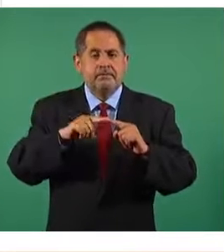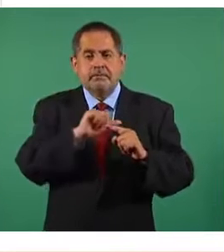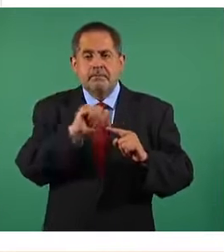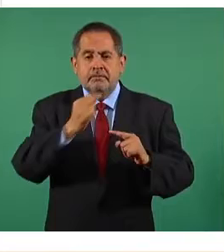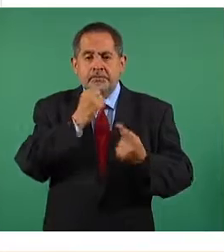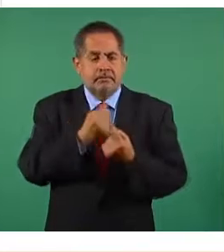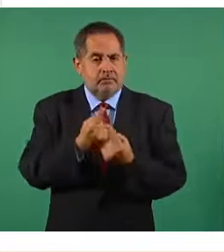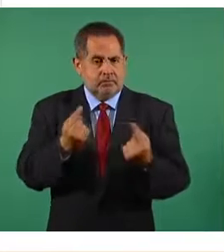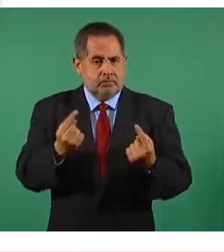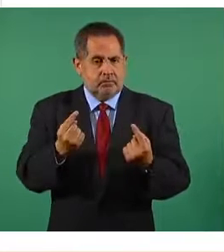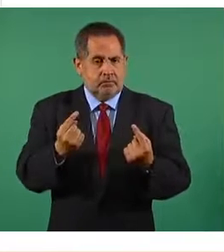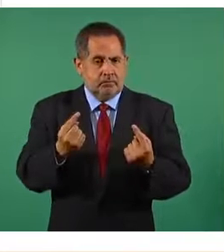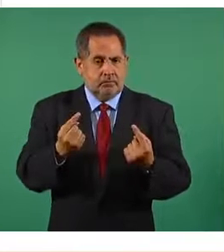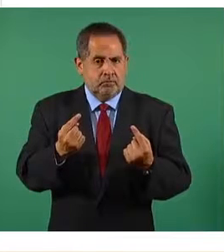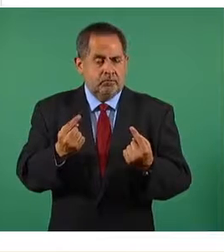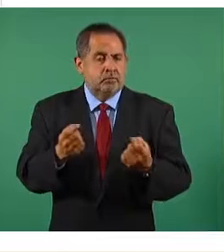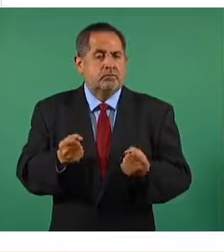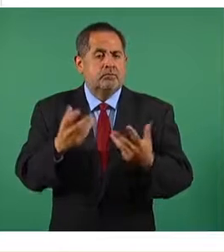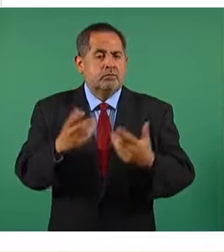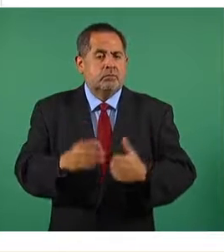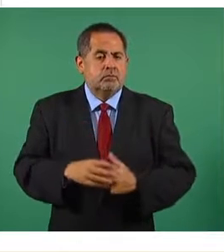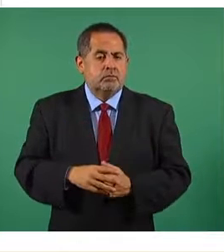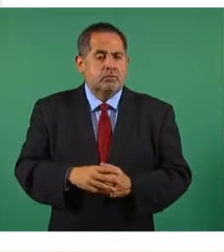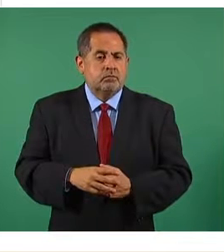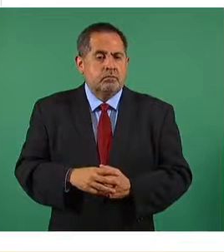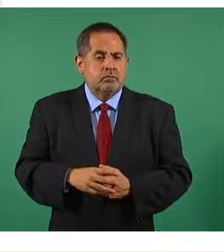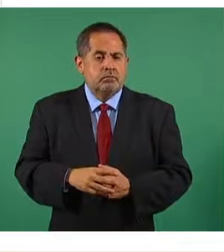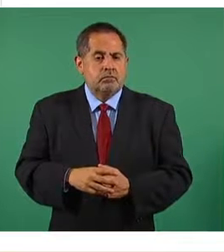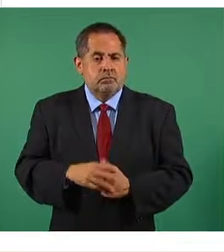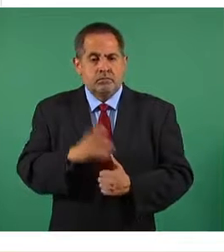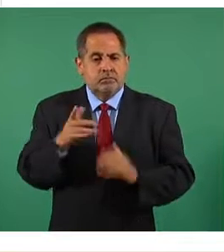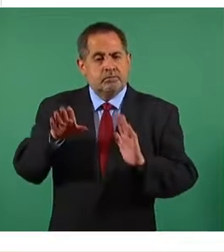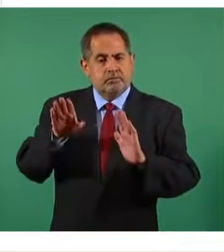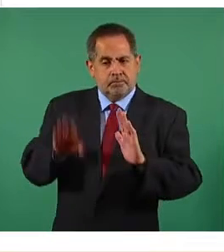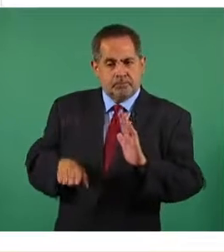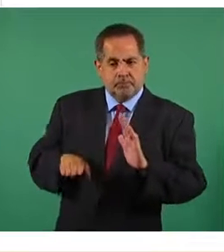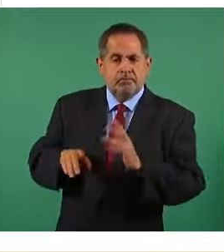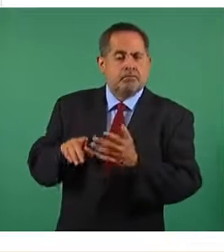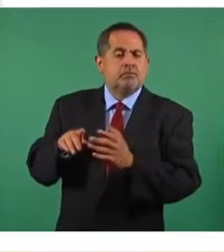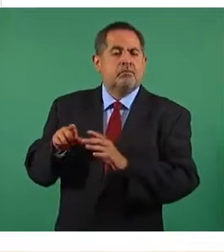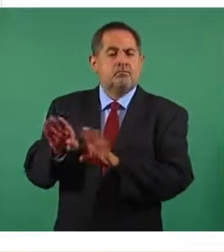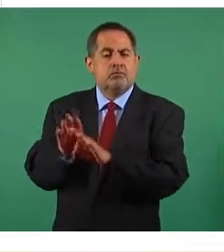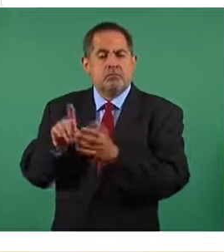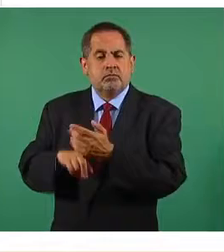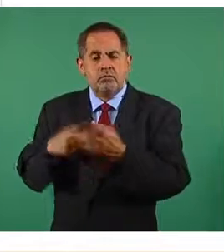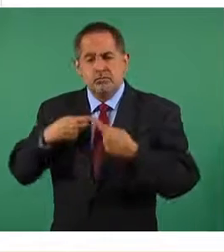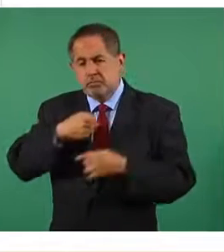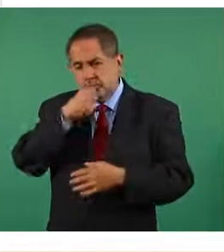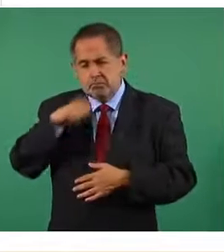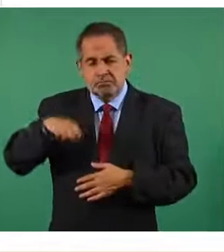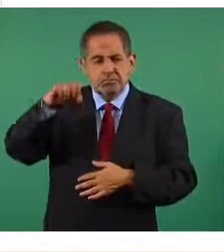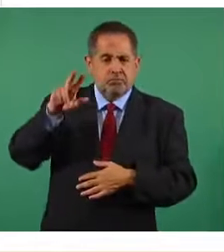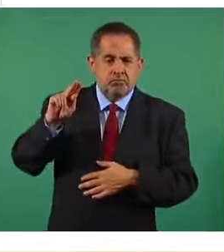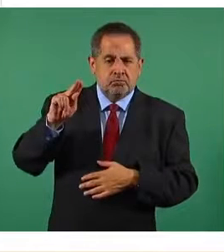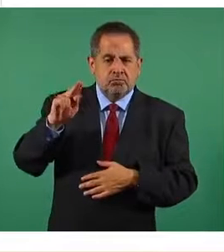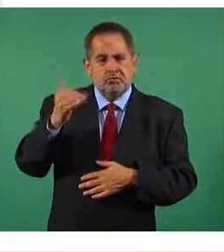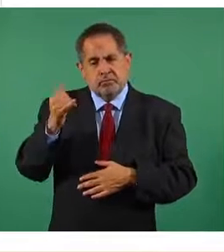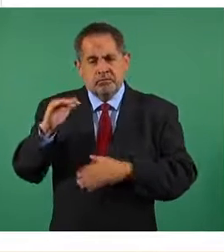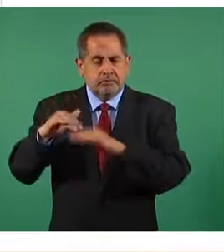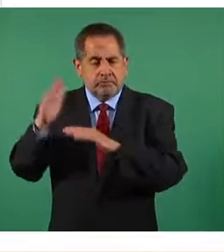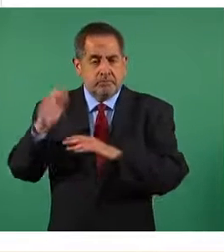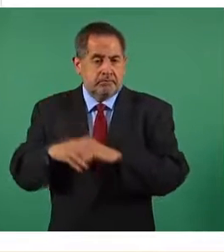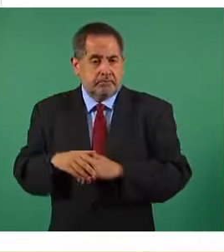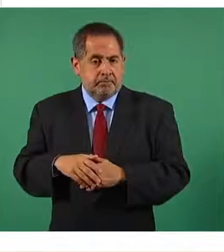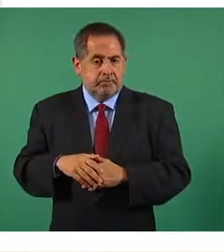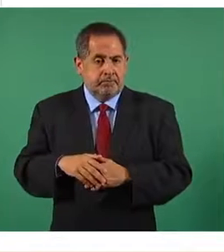niños, y la columna de hasta abajo son personas de 80 años y más. Cada columna